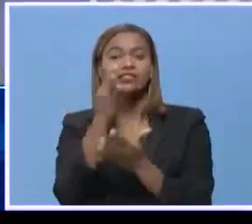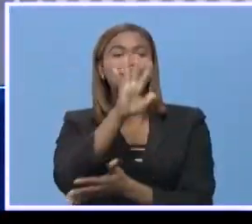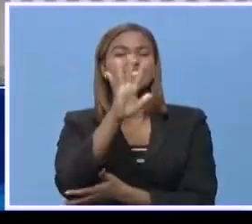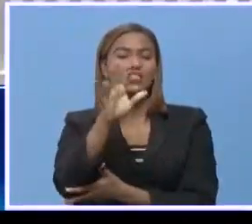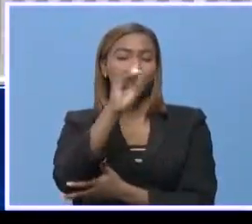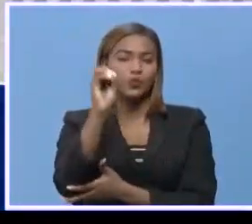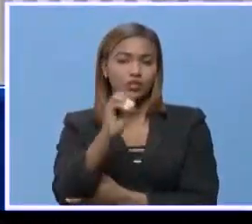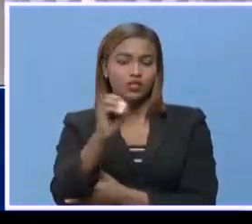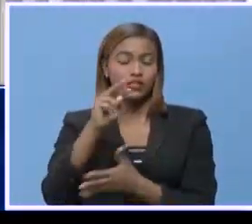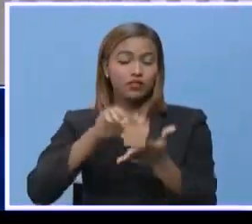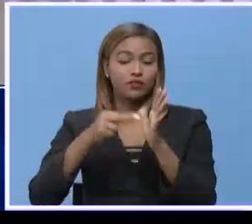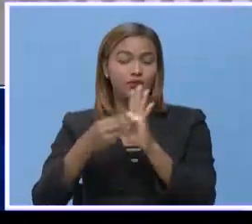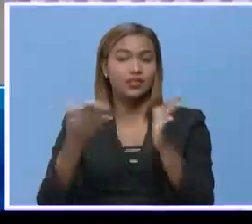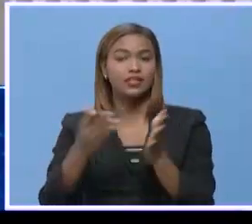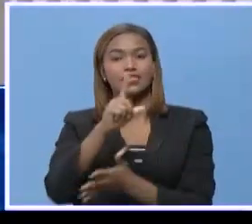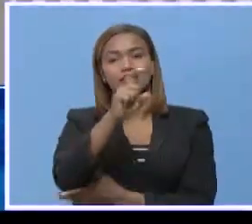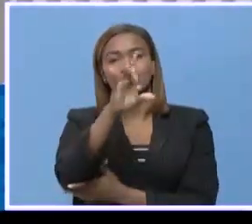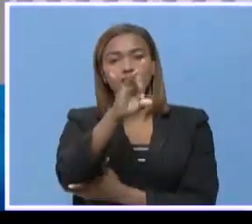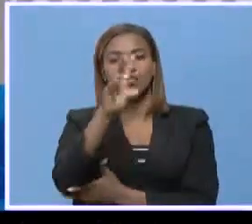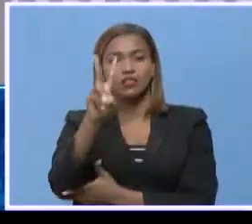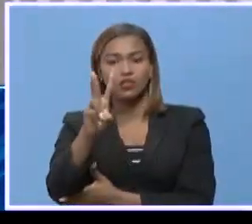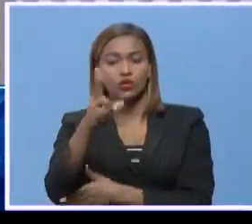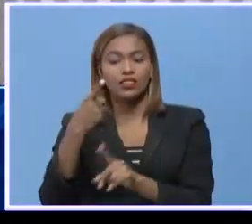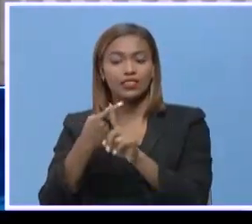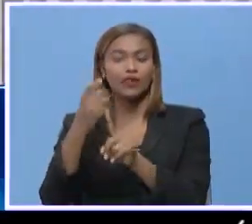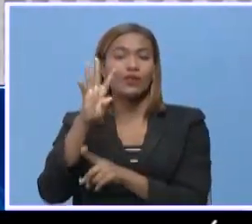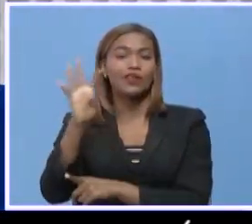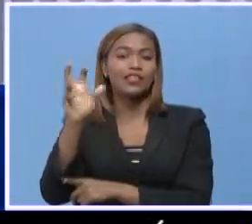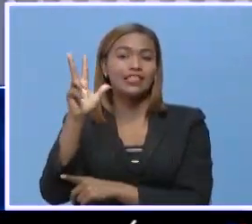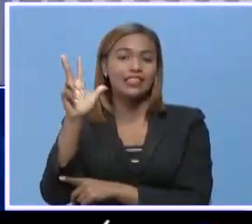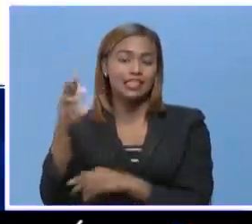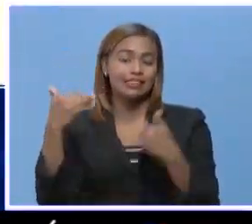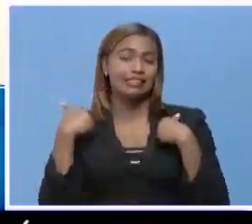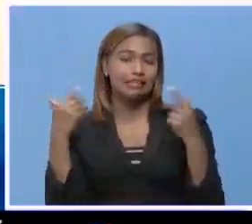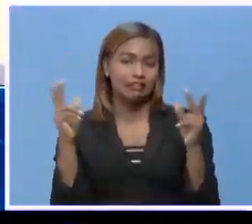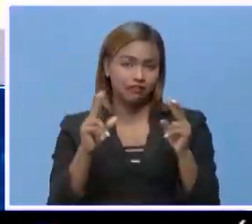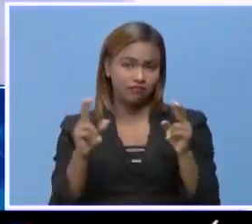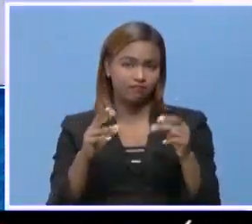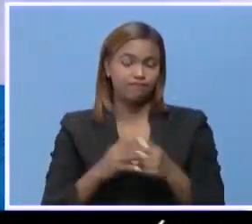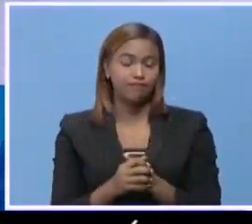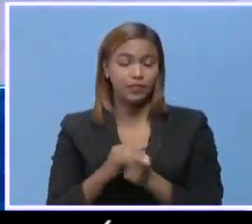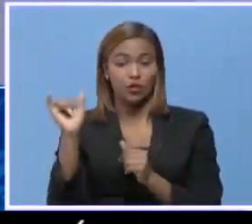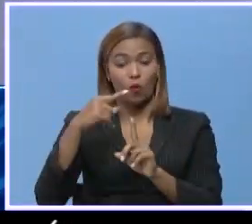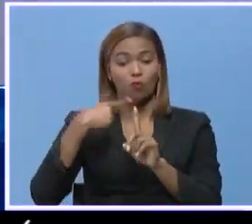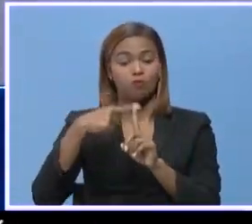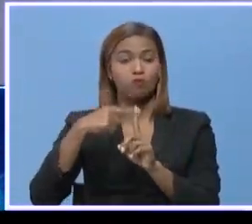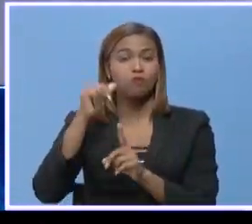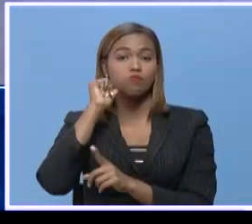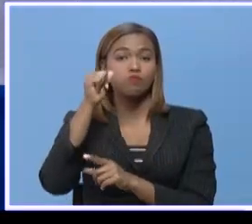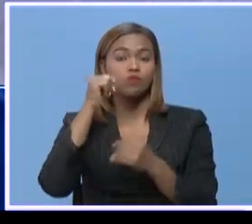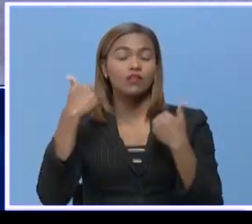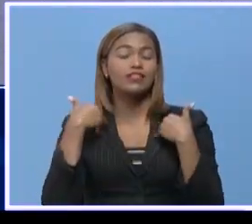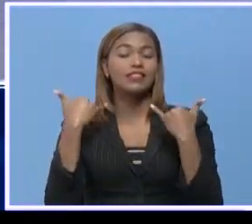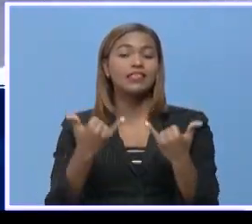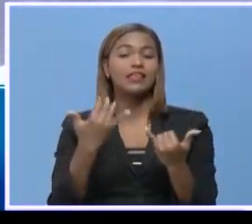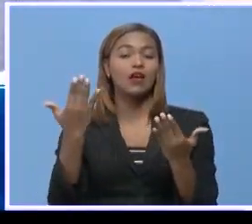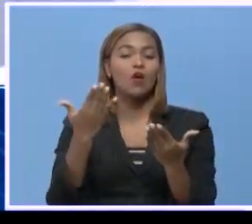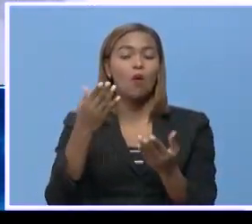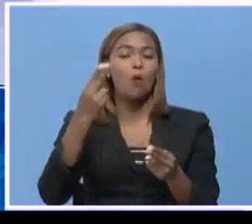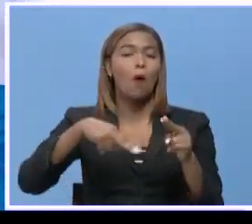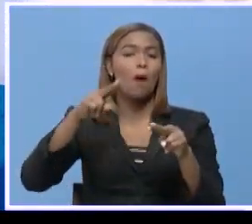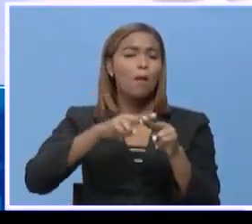45%, lo que supone 182 de 403 que hay disponibles. En el caso de la positividad diaria se registró un ligero aumento